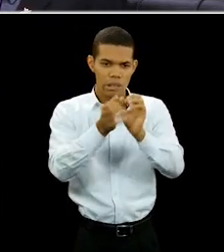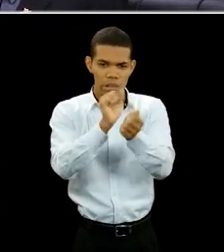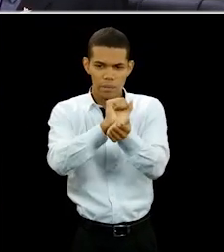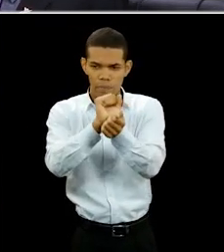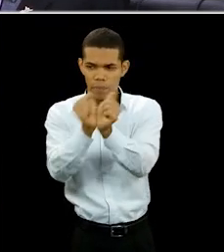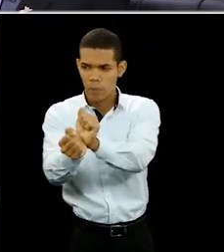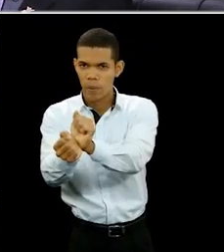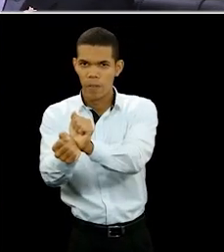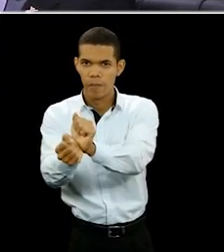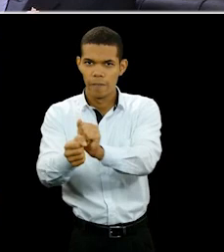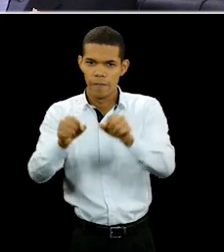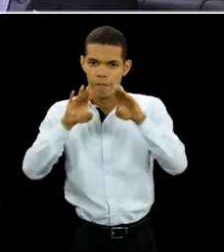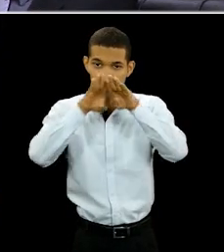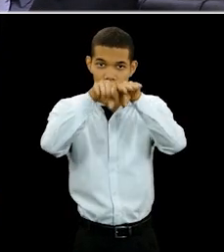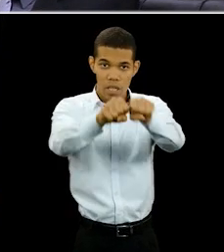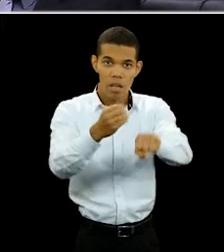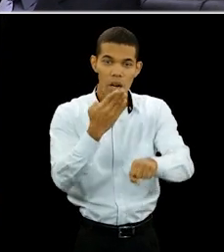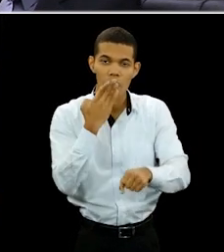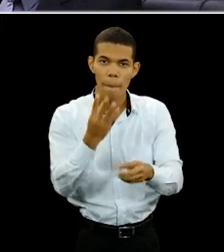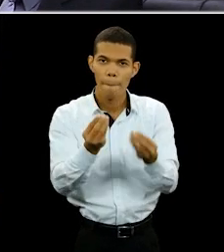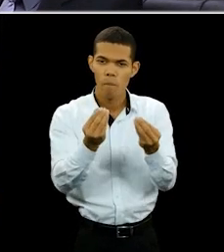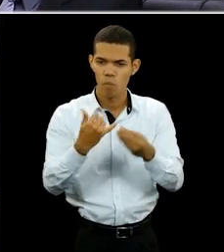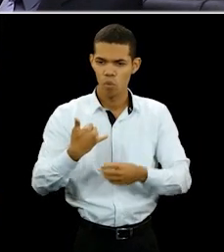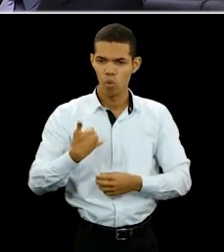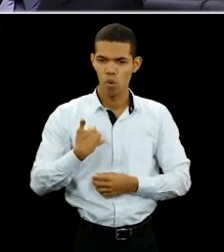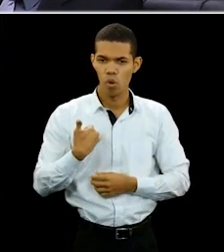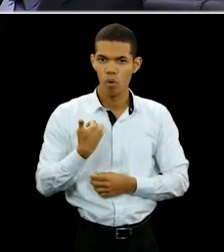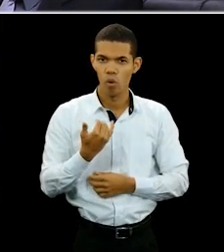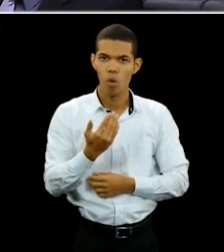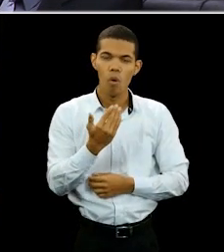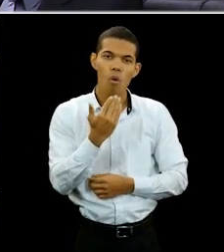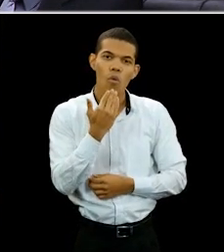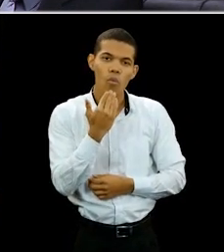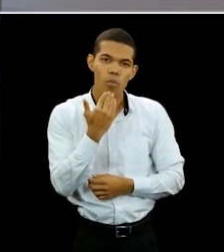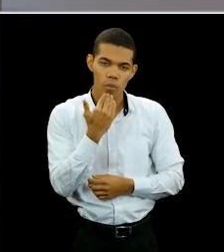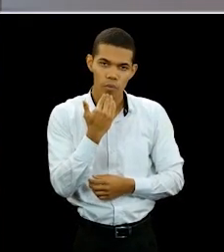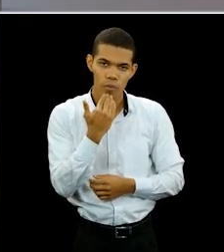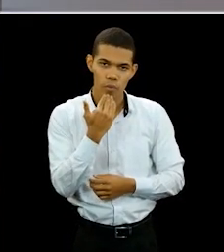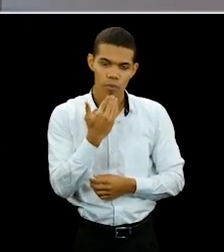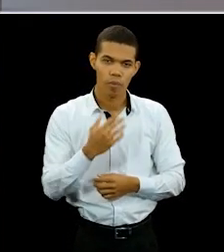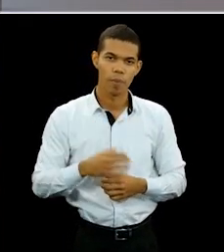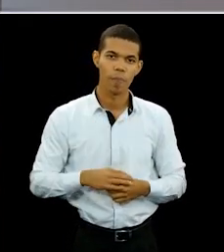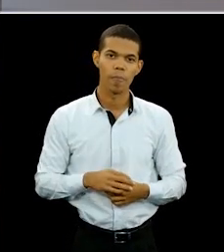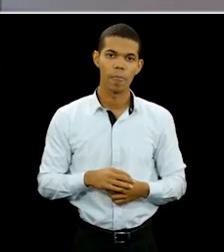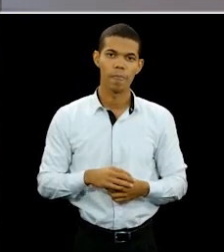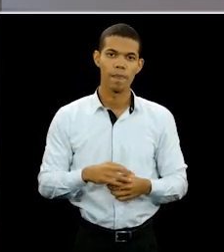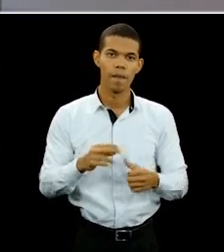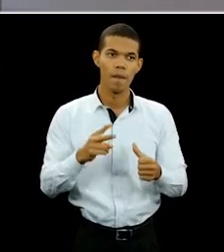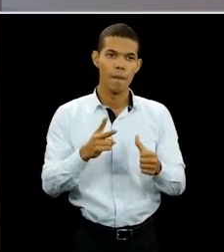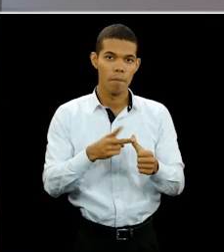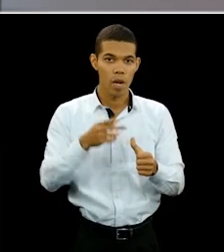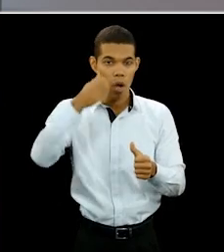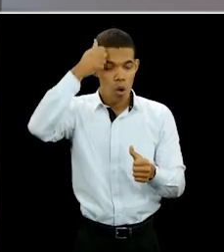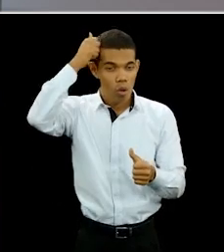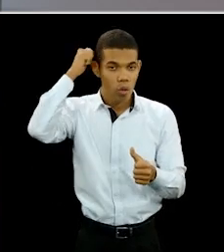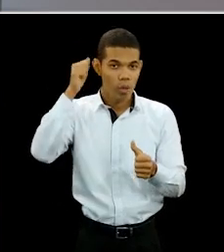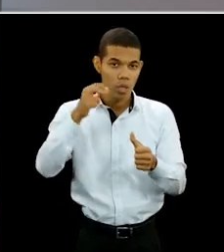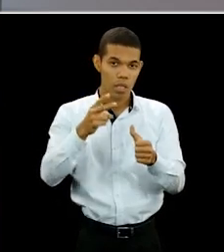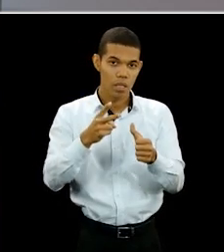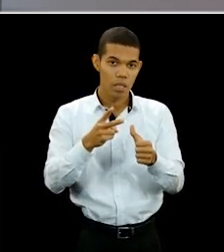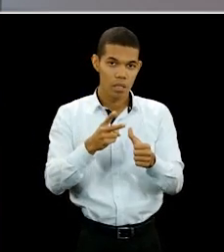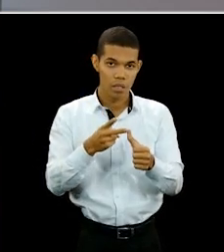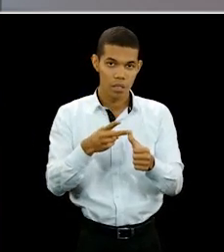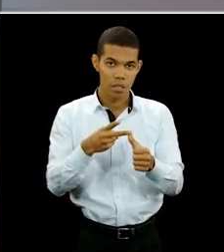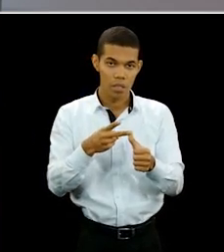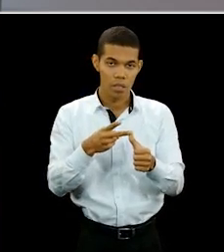jóvenes recordamos dos especialmente uno de ellos El Profeta Ezequiel y el otro El